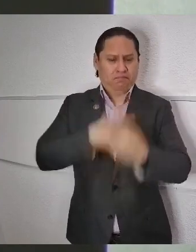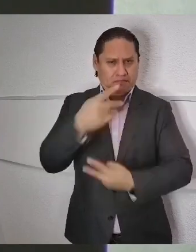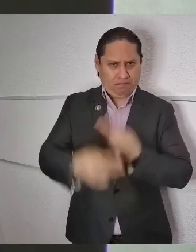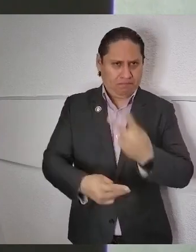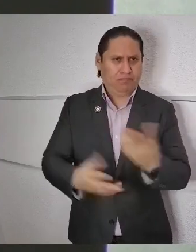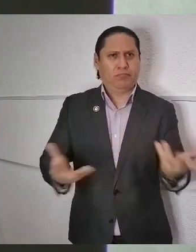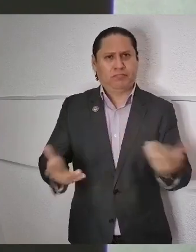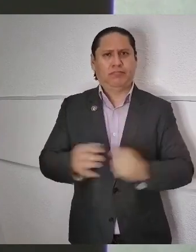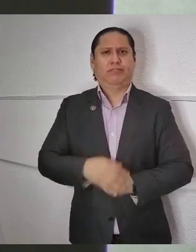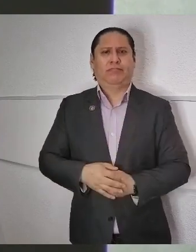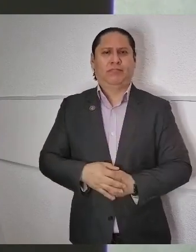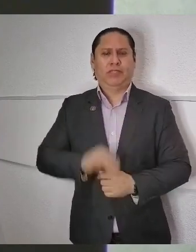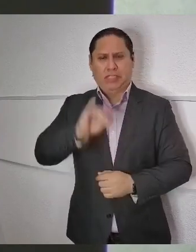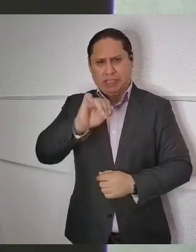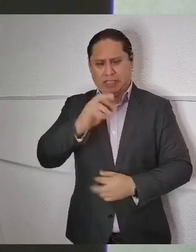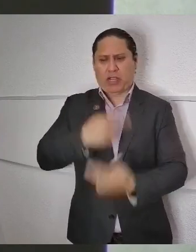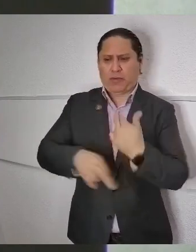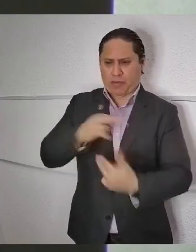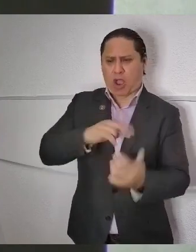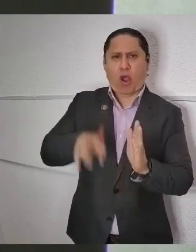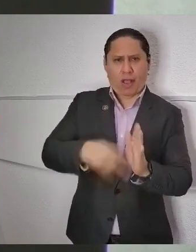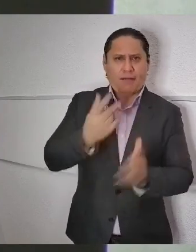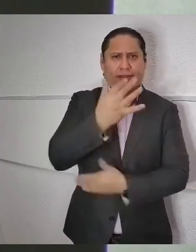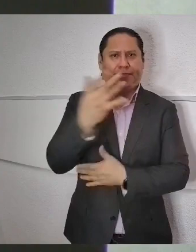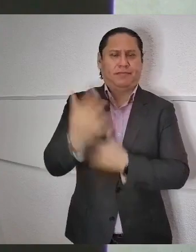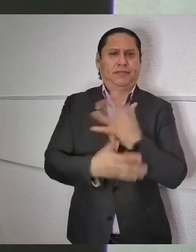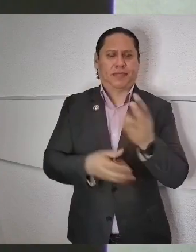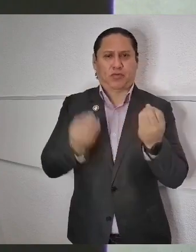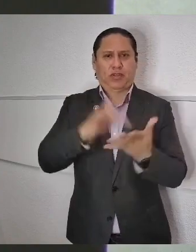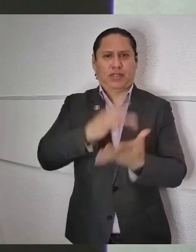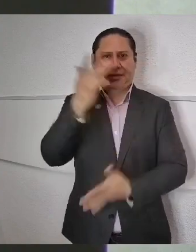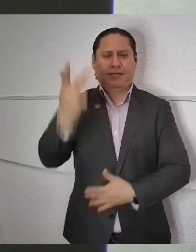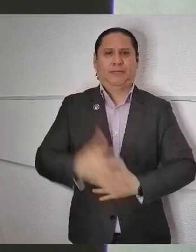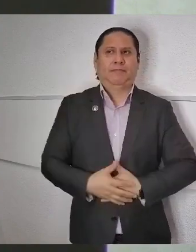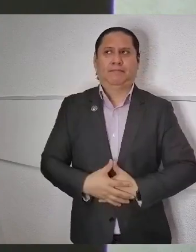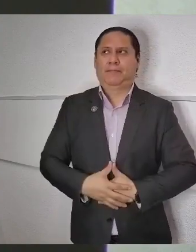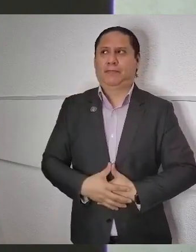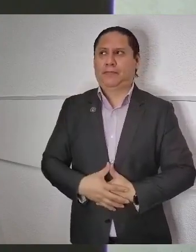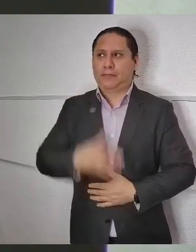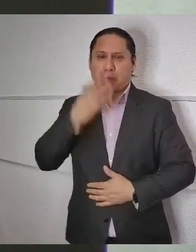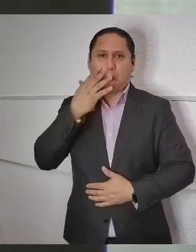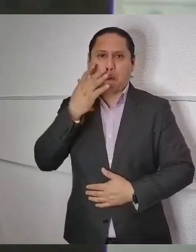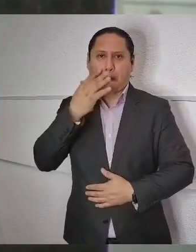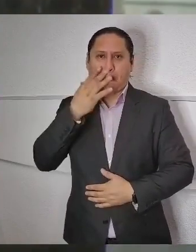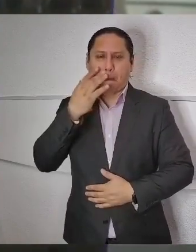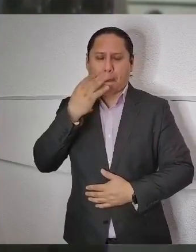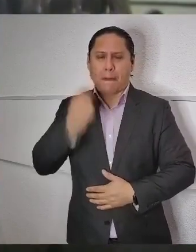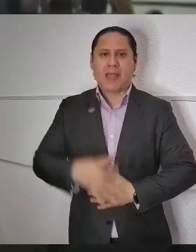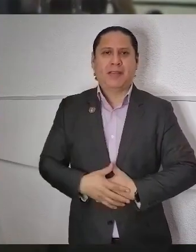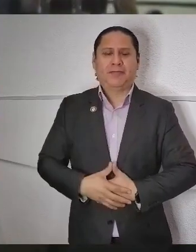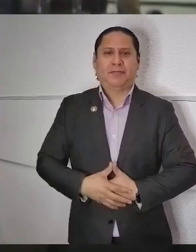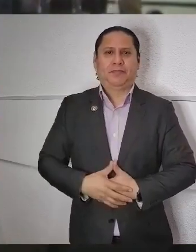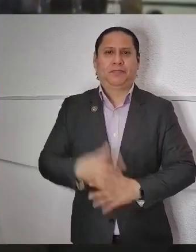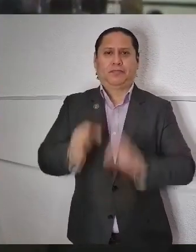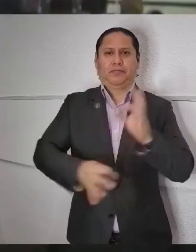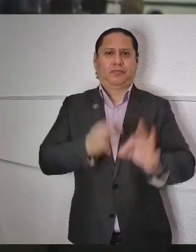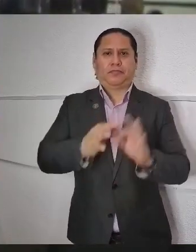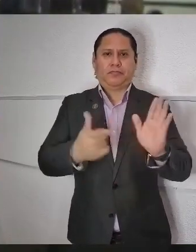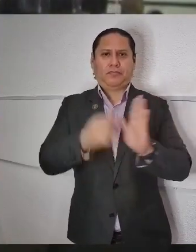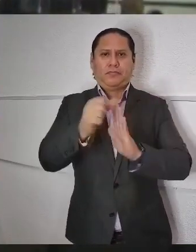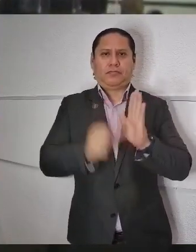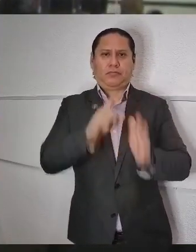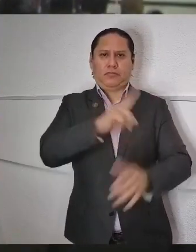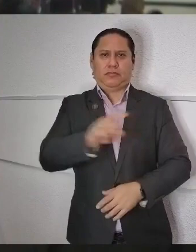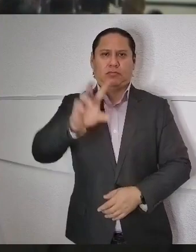a entrarle a la recuperación de nuestros bosques. Es cuanto, diputada presidenta. En cumplimiento al